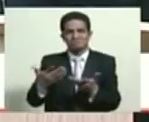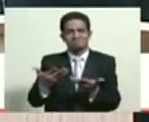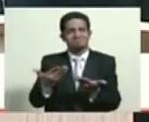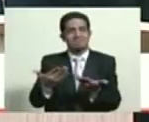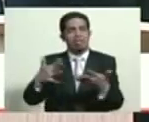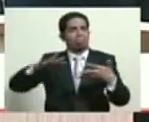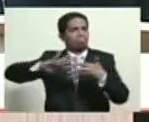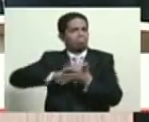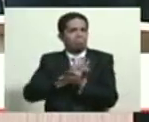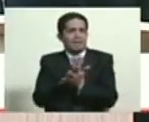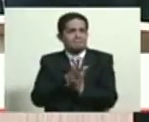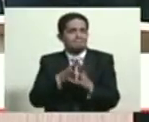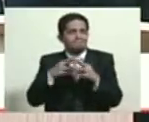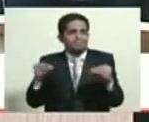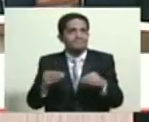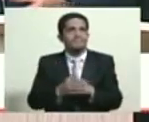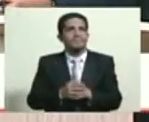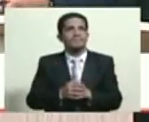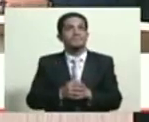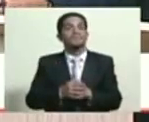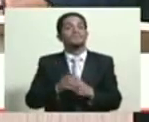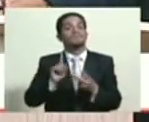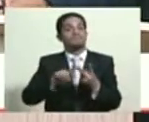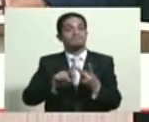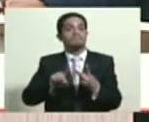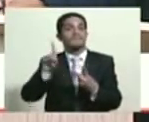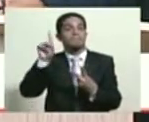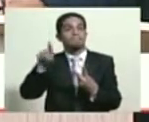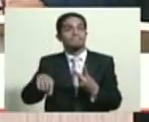Pero de manera simultánea se estaba